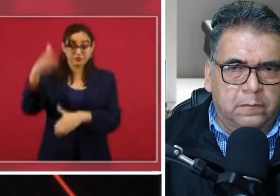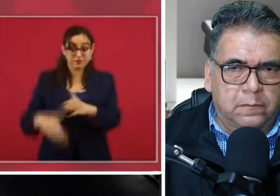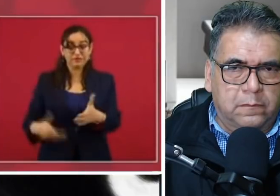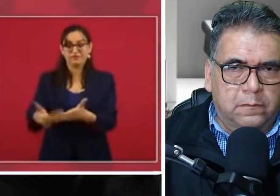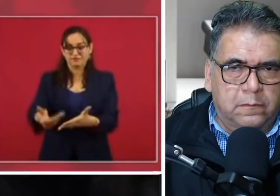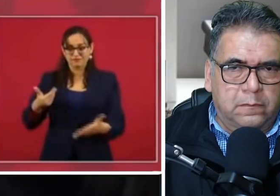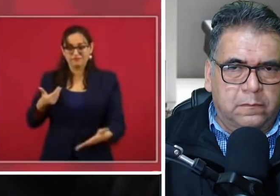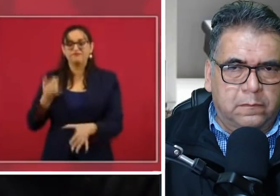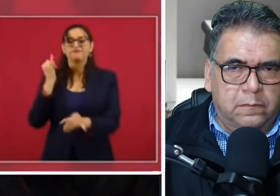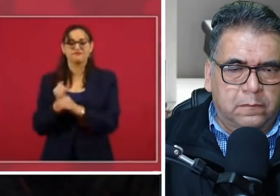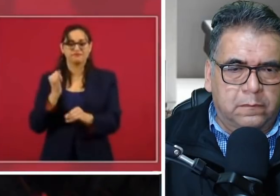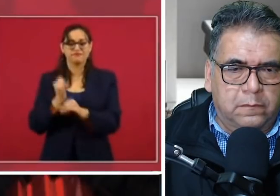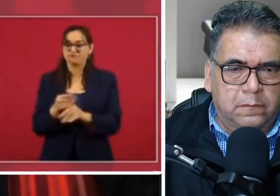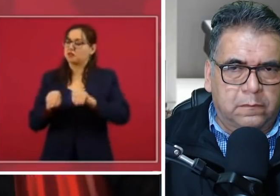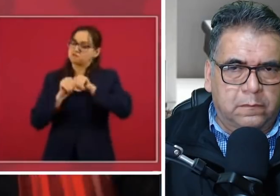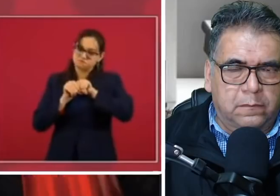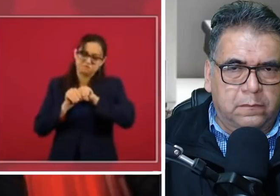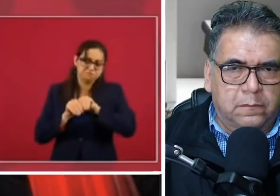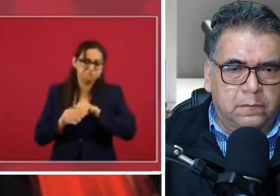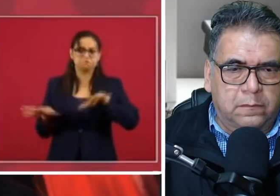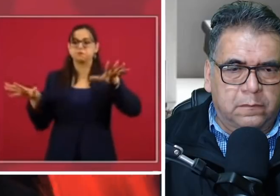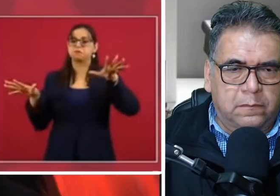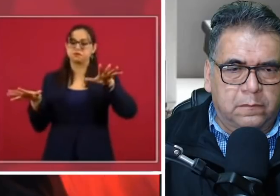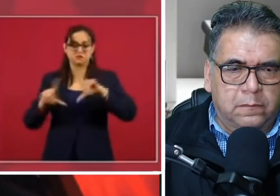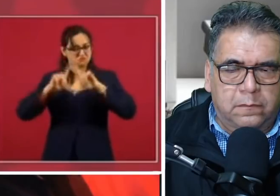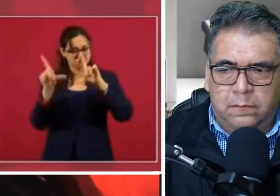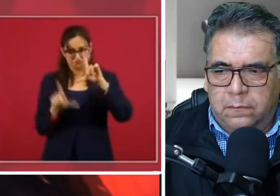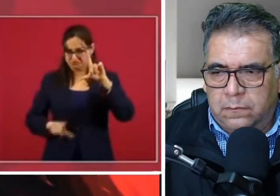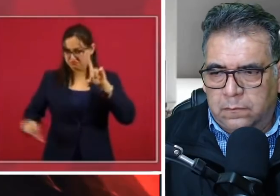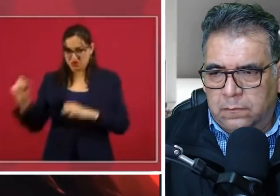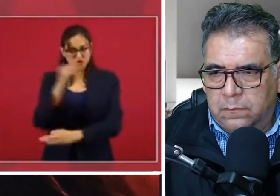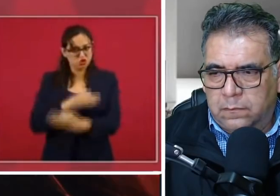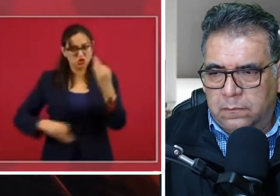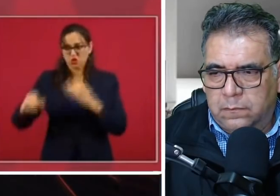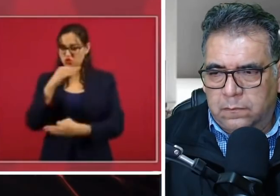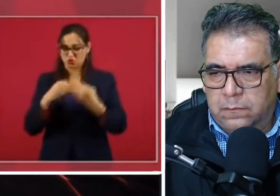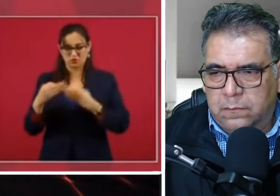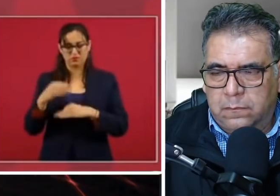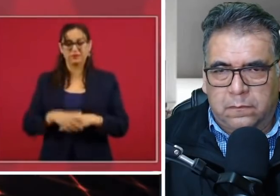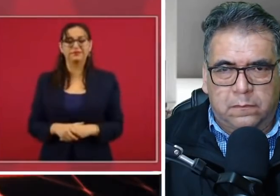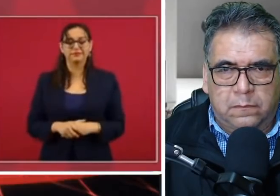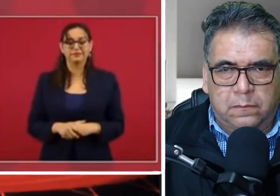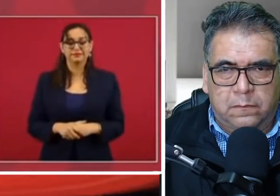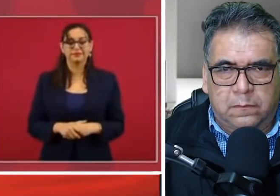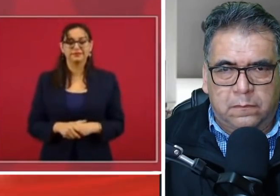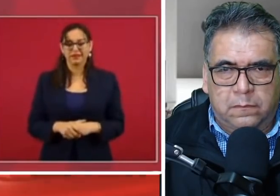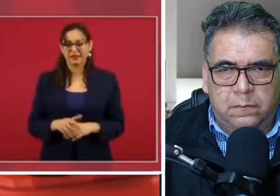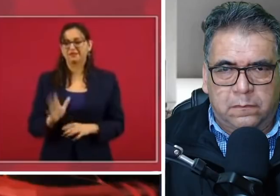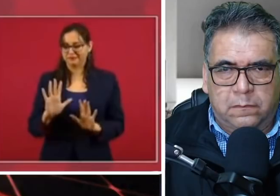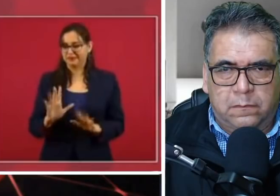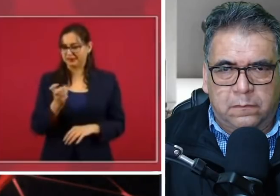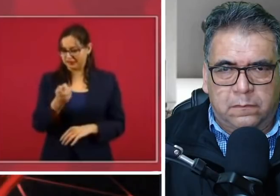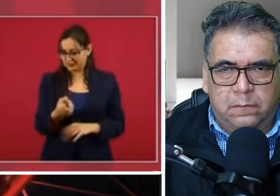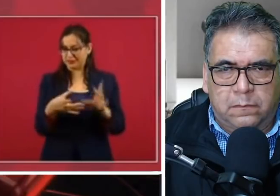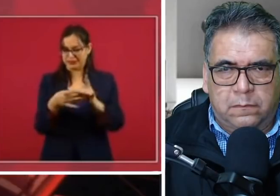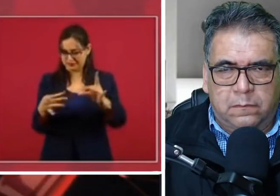conectividad por Internet a todos los pueblos de México. Entonces, aclarando